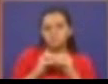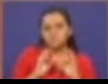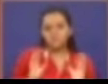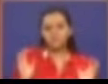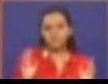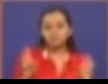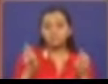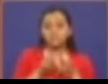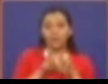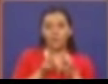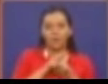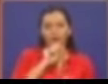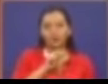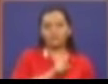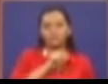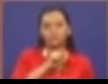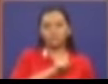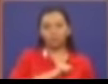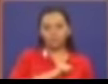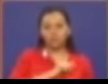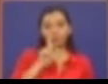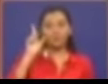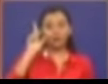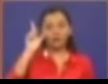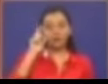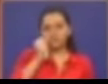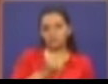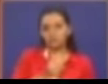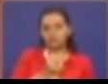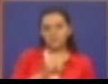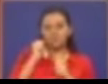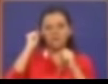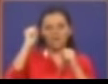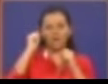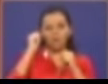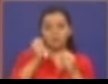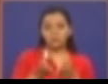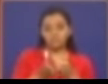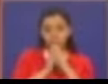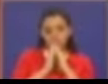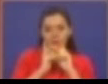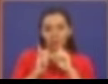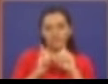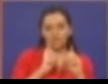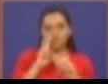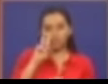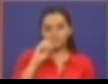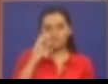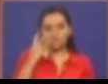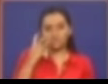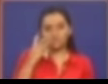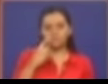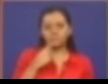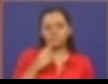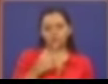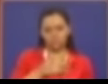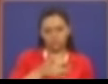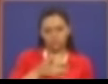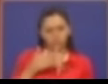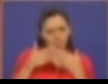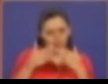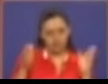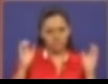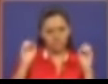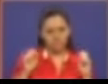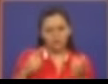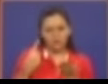misma actitud adoptada por los dirigentes sindicales que pedían diálogo. Noviembre 2014. Nosotros estamos abiertos